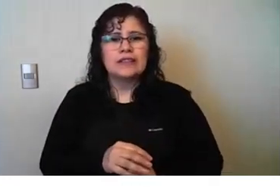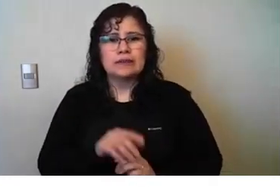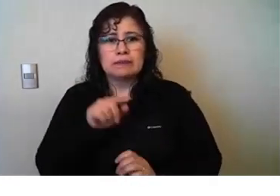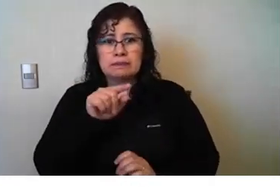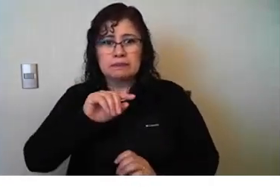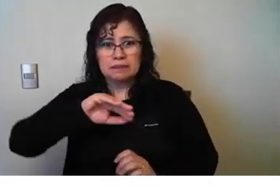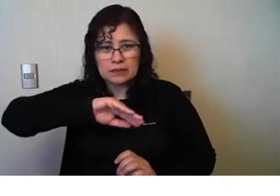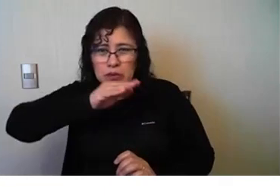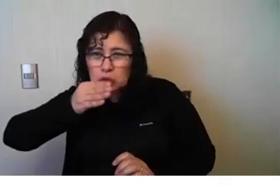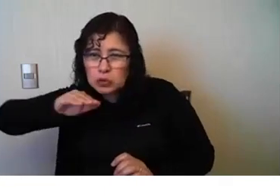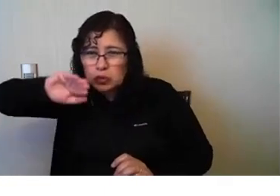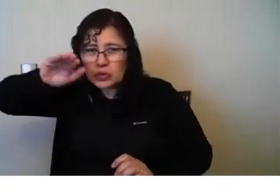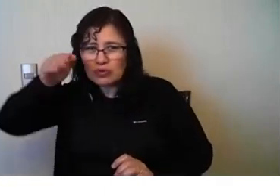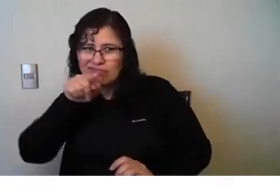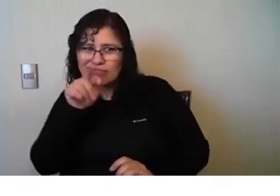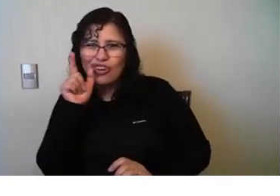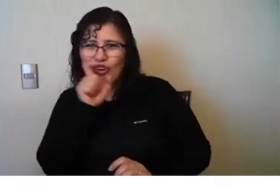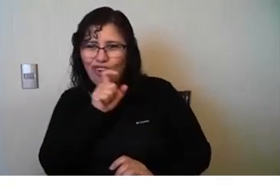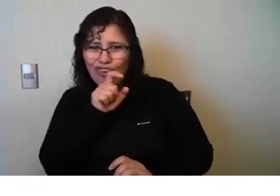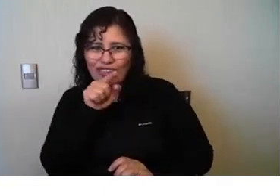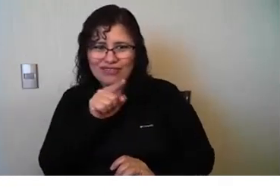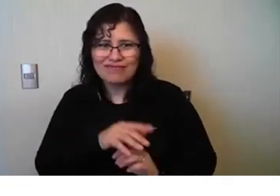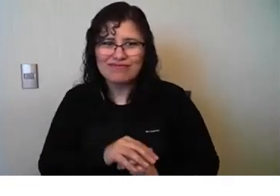que están acá, marcados en color rojo.